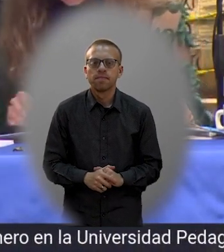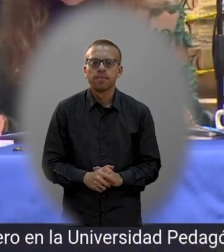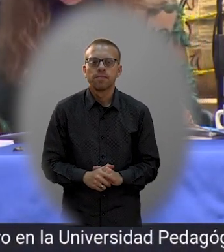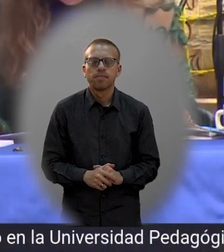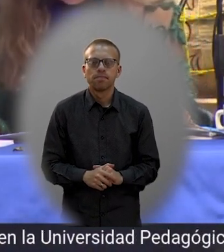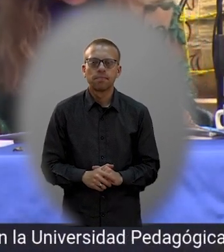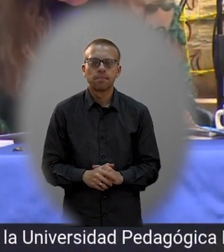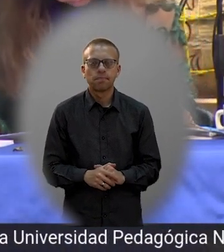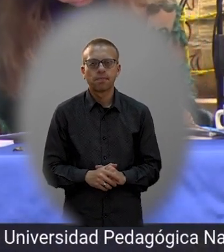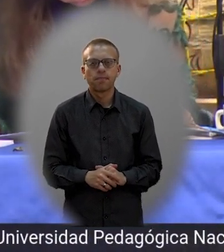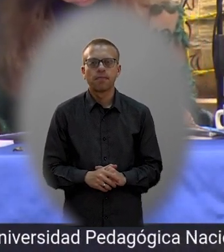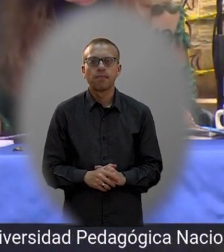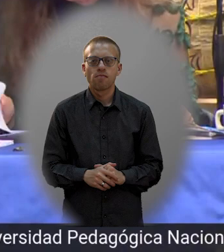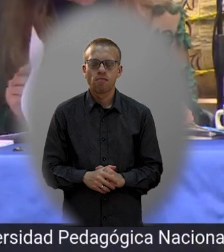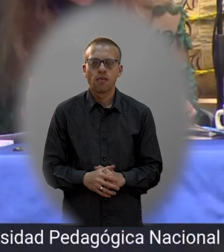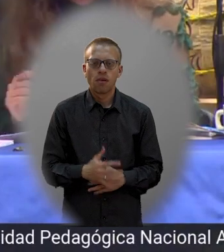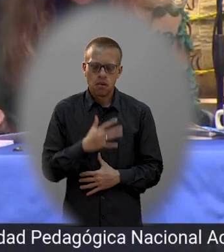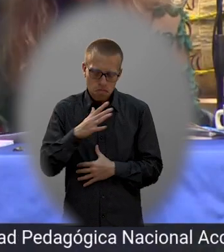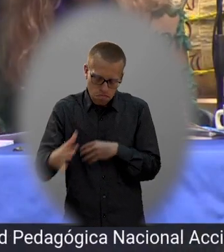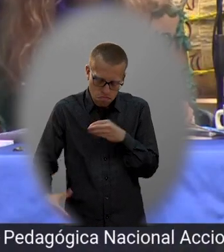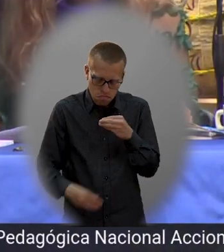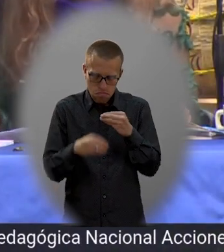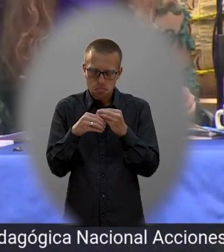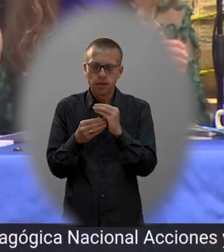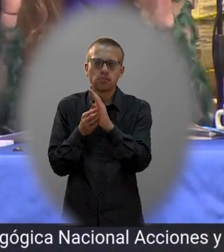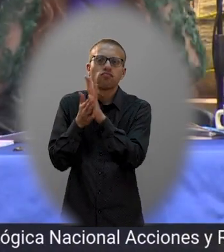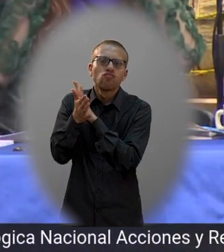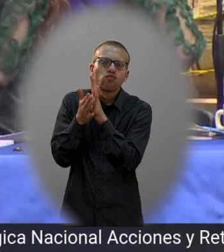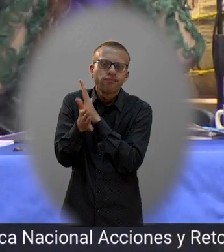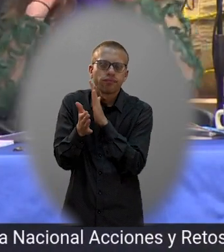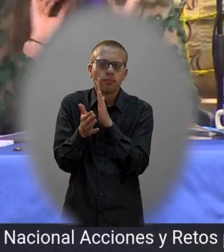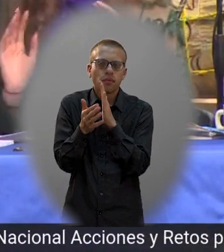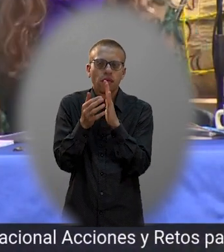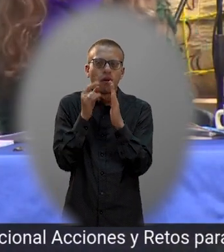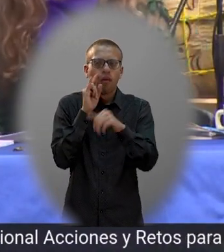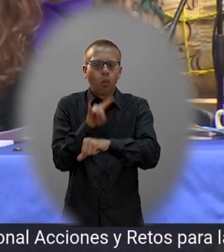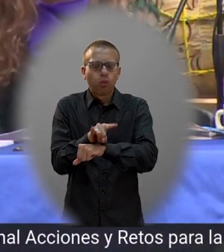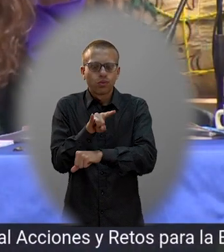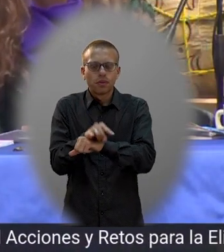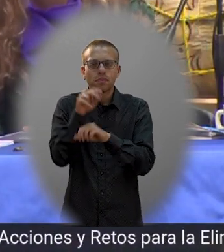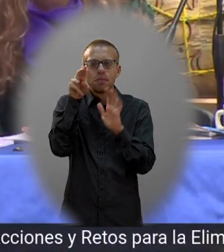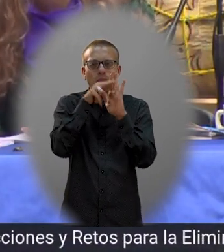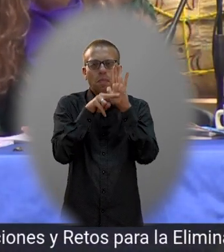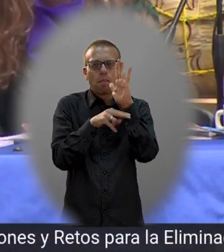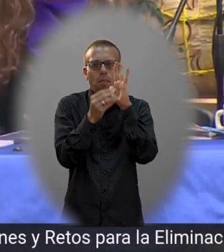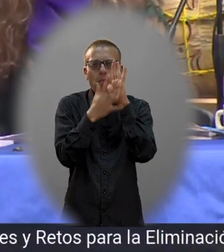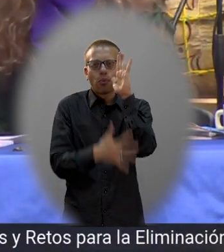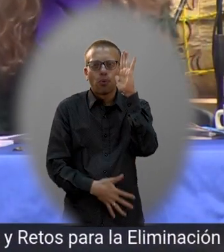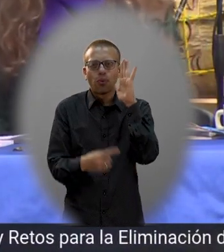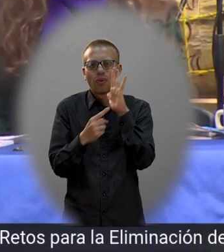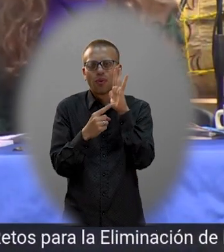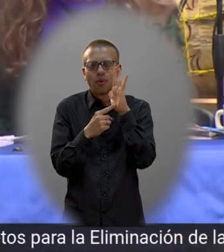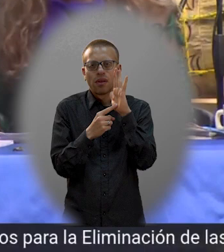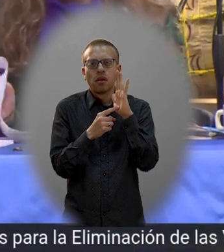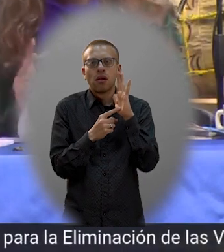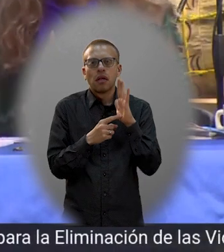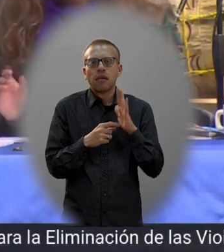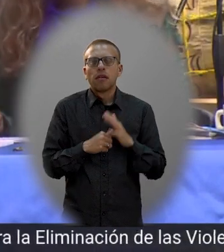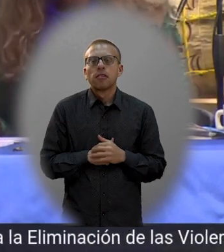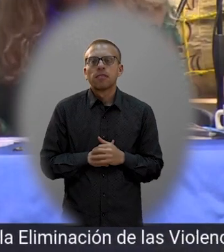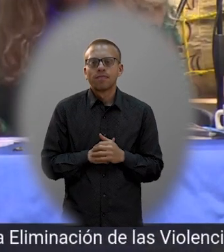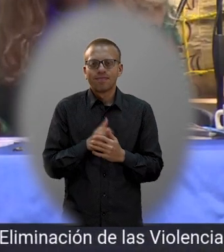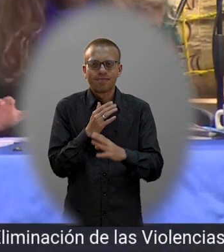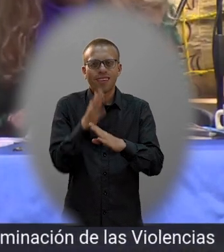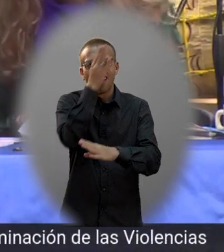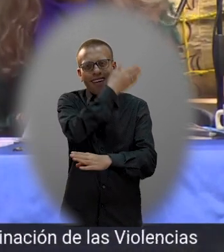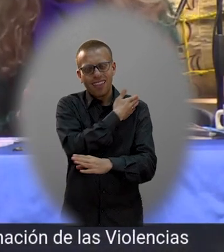Bueno, también como continuando con estas observaciones al protocolo, en términos como de definiciones, como decíamos al